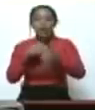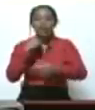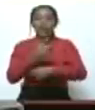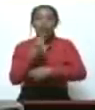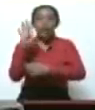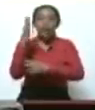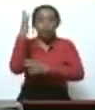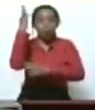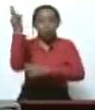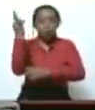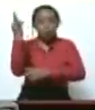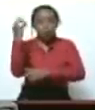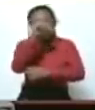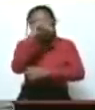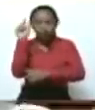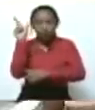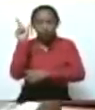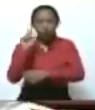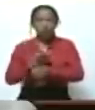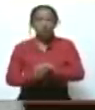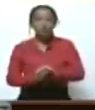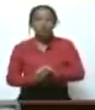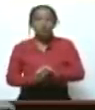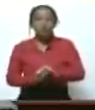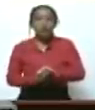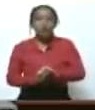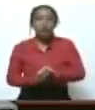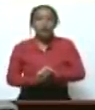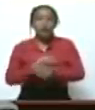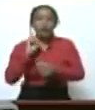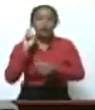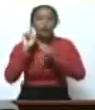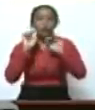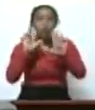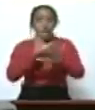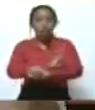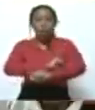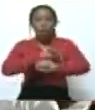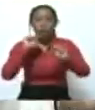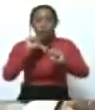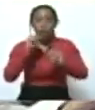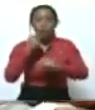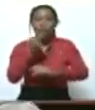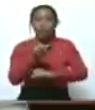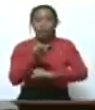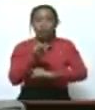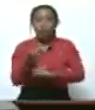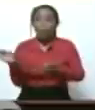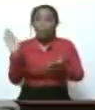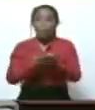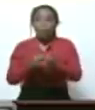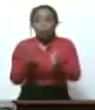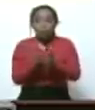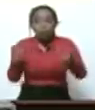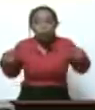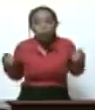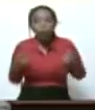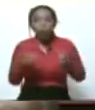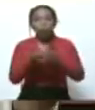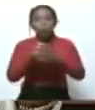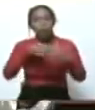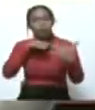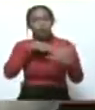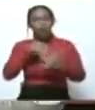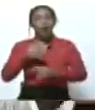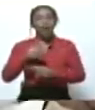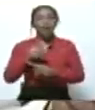5º Congreso del Partido Socialista Unido de Venezuela a partir de las 8 de la mañana. Ha detallado, ha instado a las unidades de batalla Bolívar